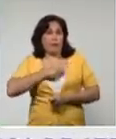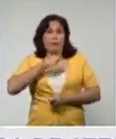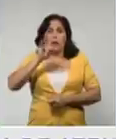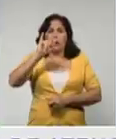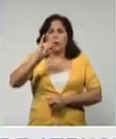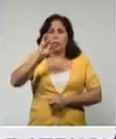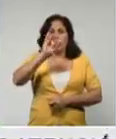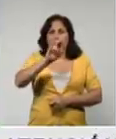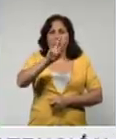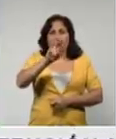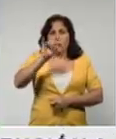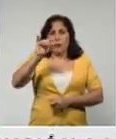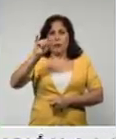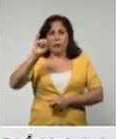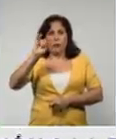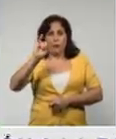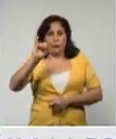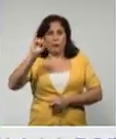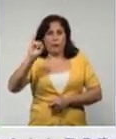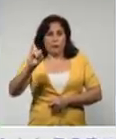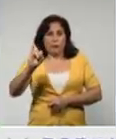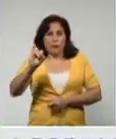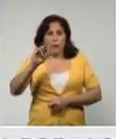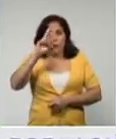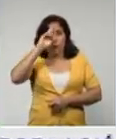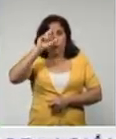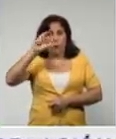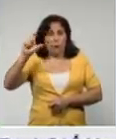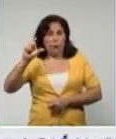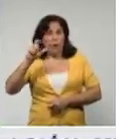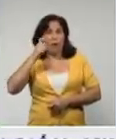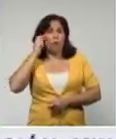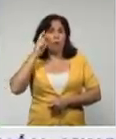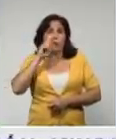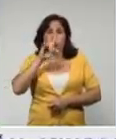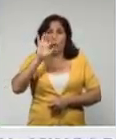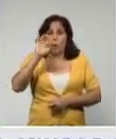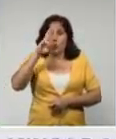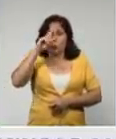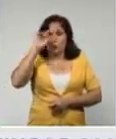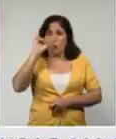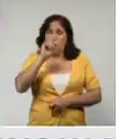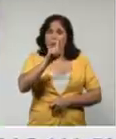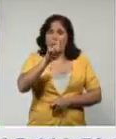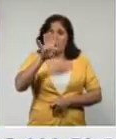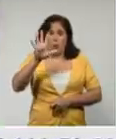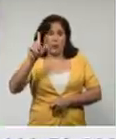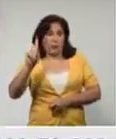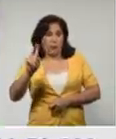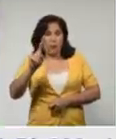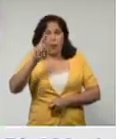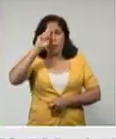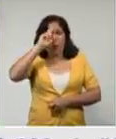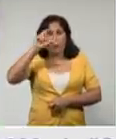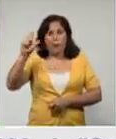276, Hospital Fructuoso Rodríguez, 151, Hospital